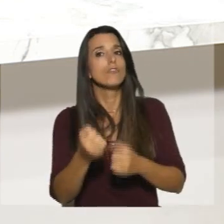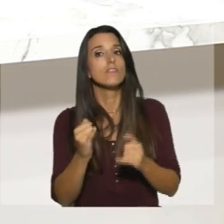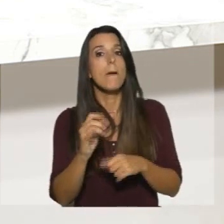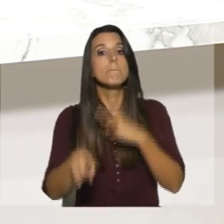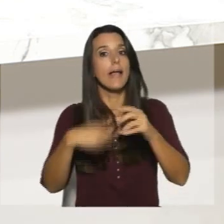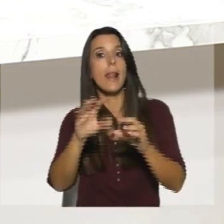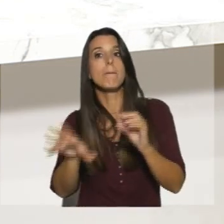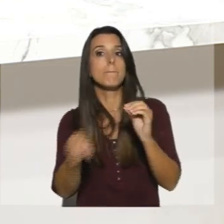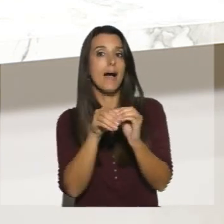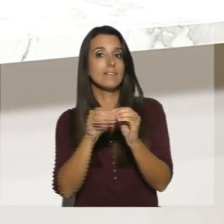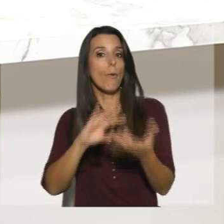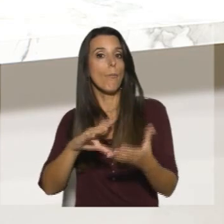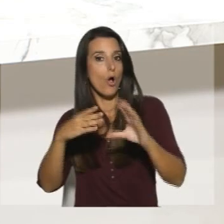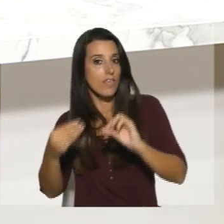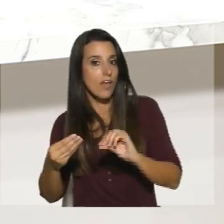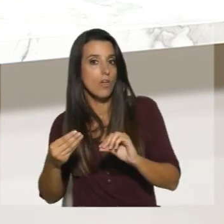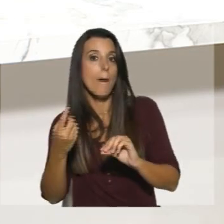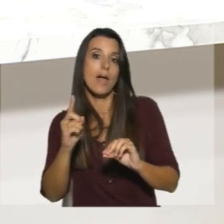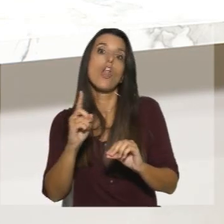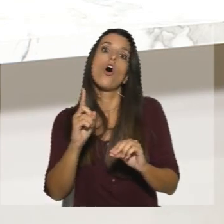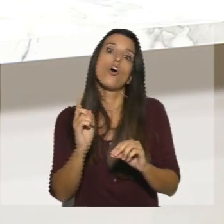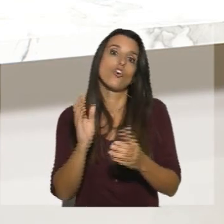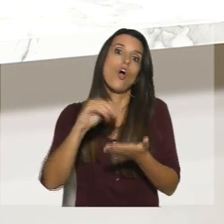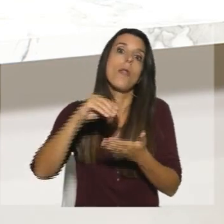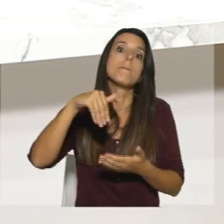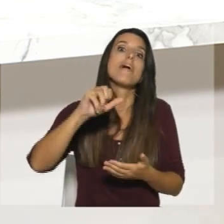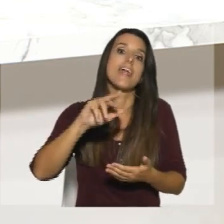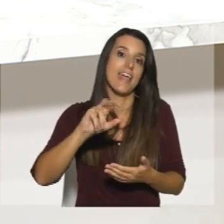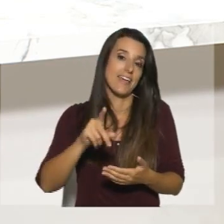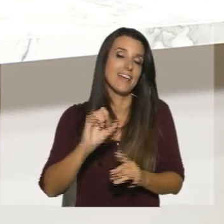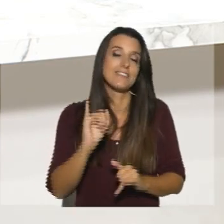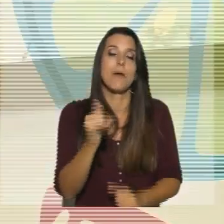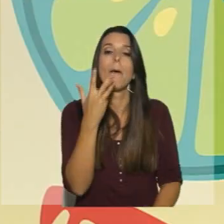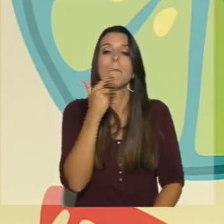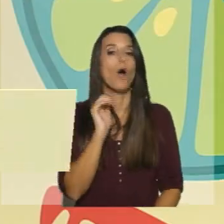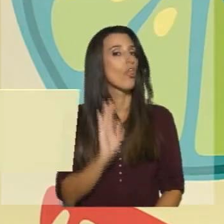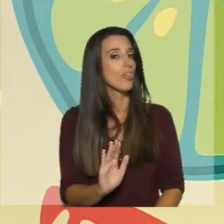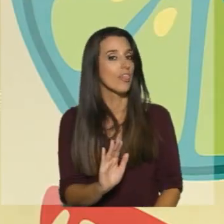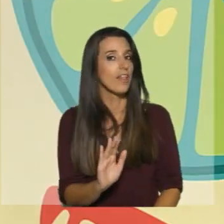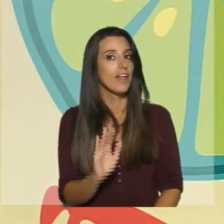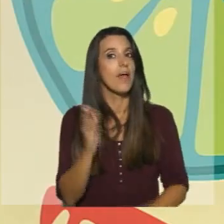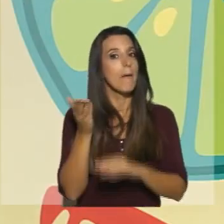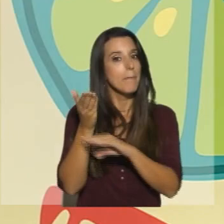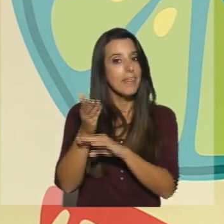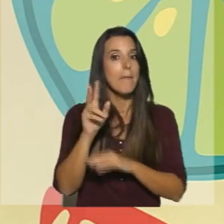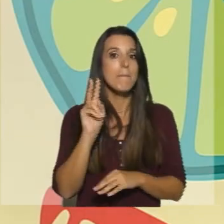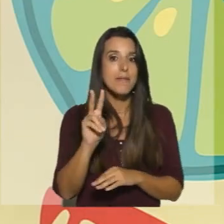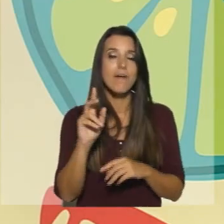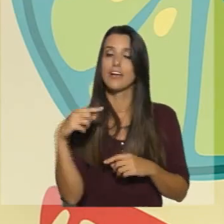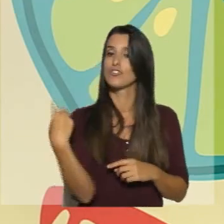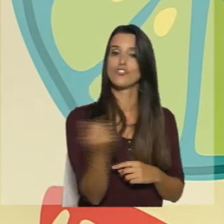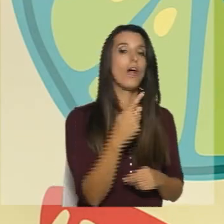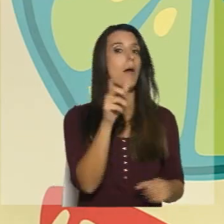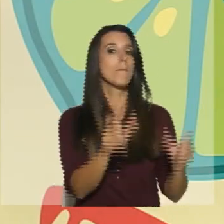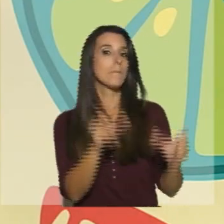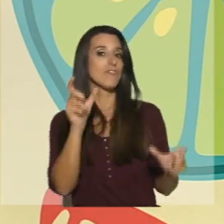mañana, agregamos unos boniatos. Me encanta, merengado. Merenga, sí, bien, claro, merengado. Bien, tipo, seguro. A pedido de Birna y de todos los televidentes.